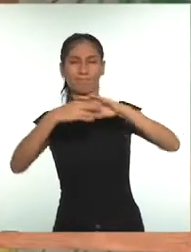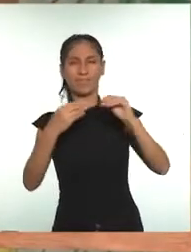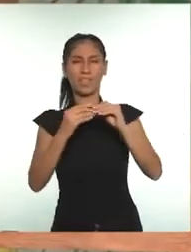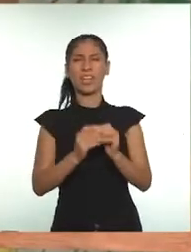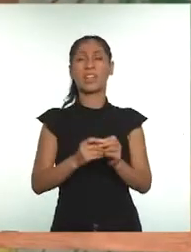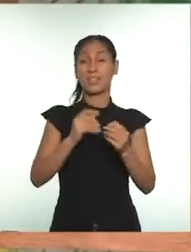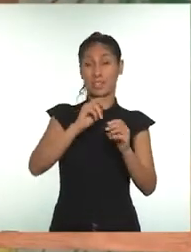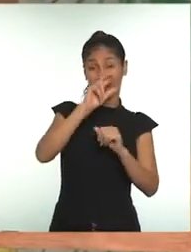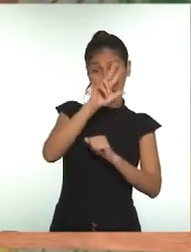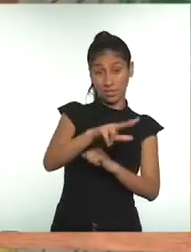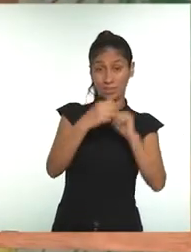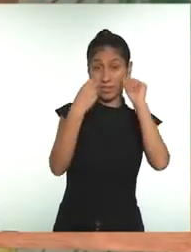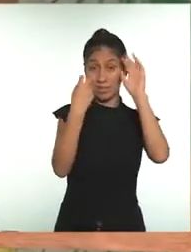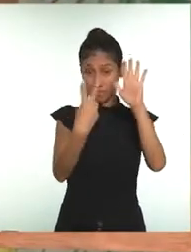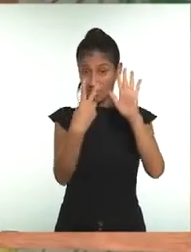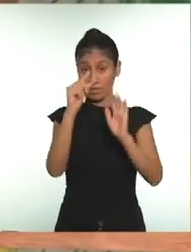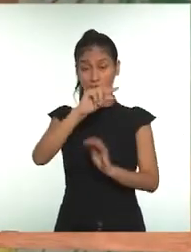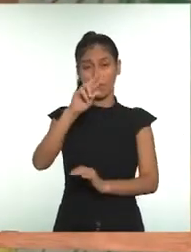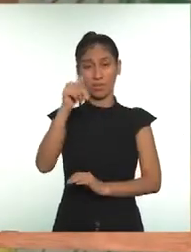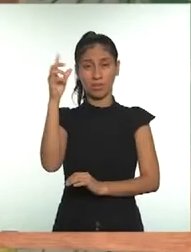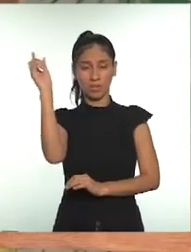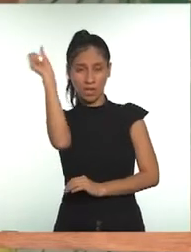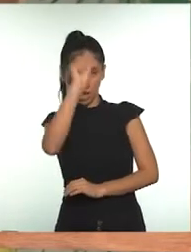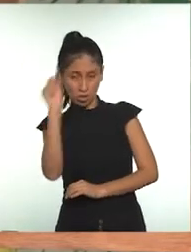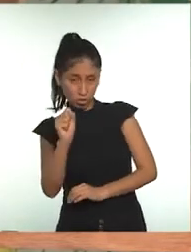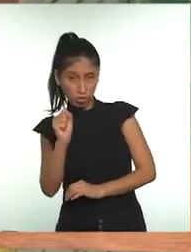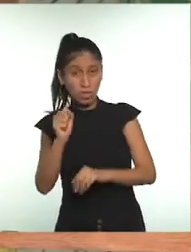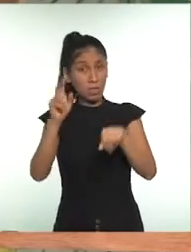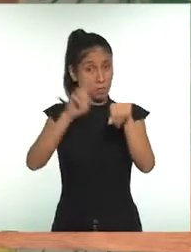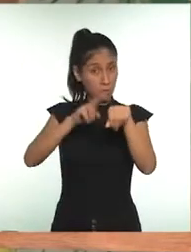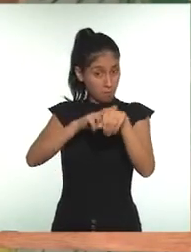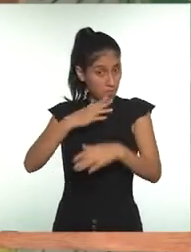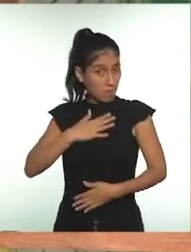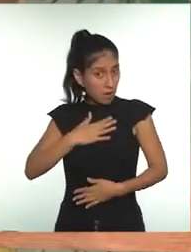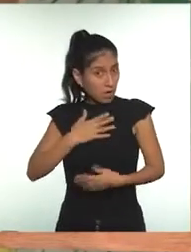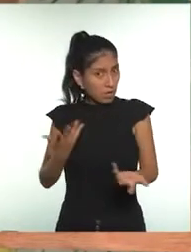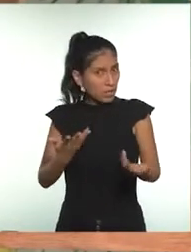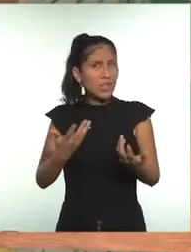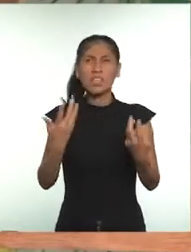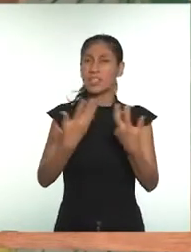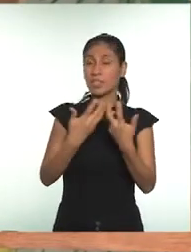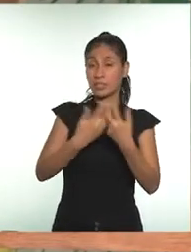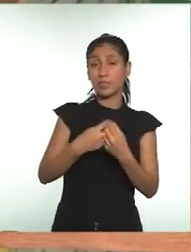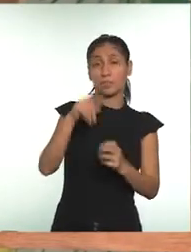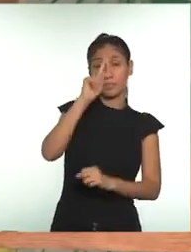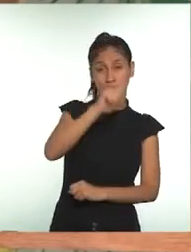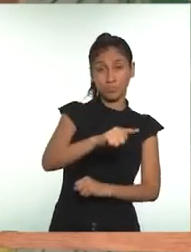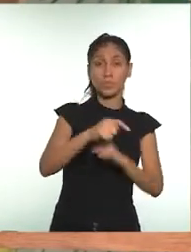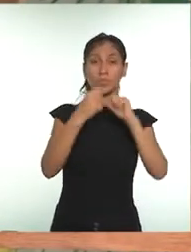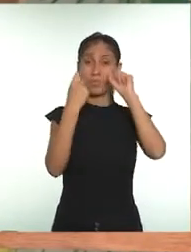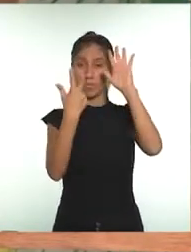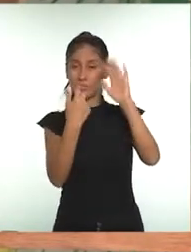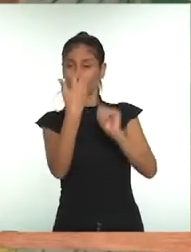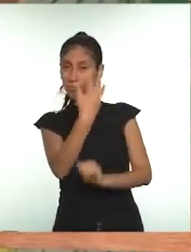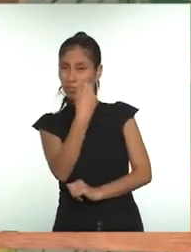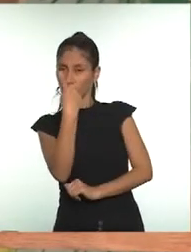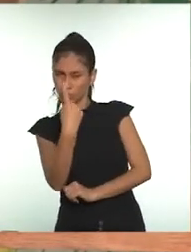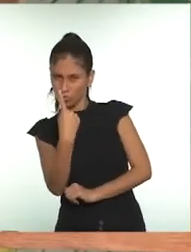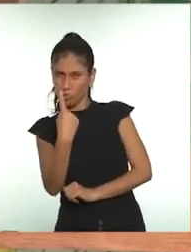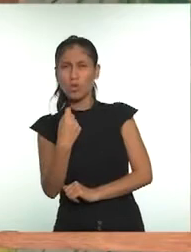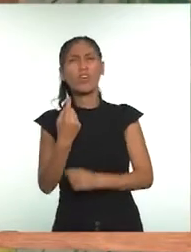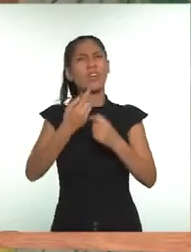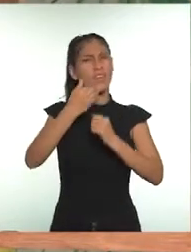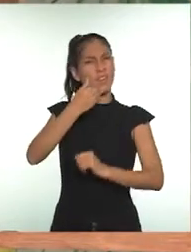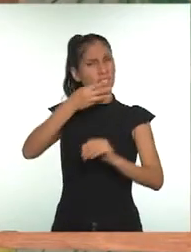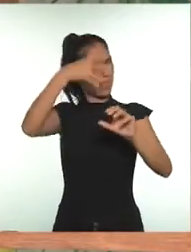Históricamente, la cifra de 37 grados Celsius para la temperatura normal del cuerpo data de 1851. La